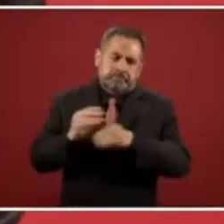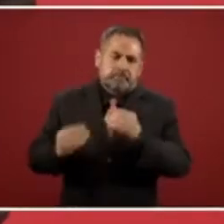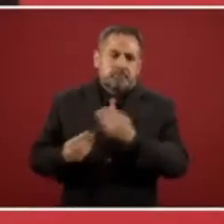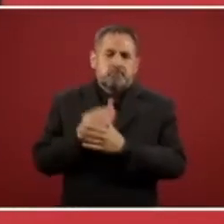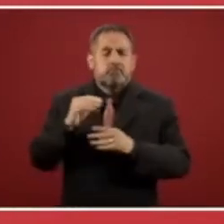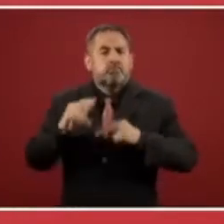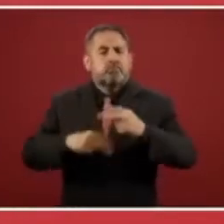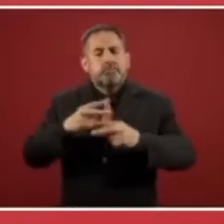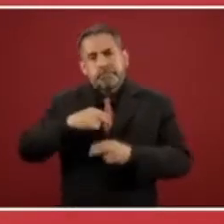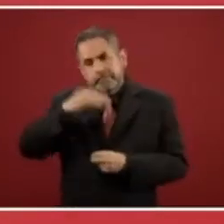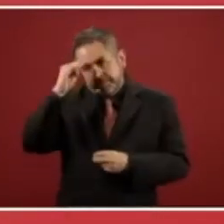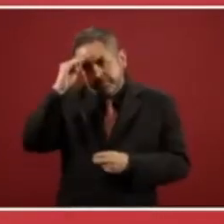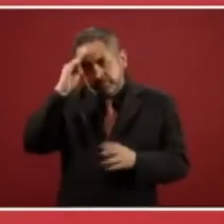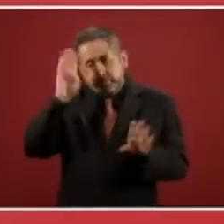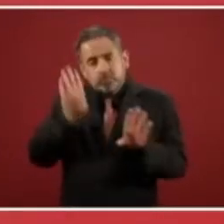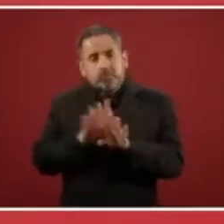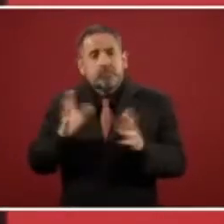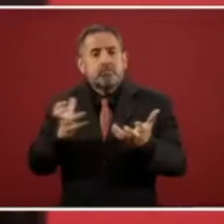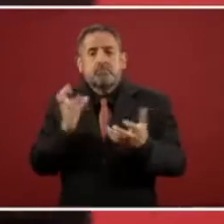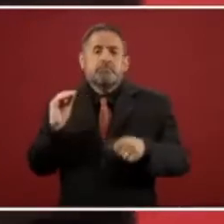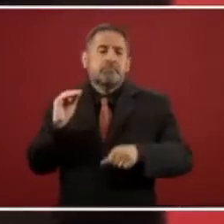se está pensando en la creación